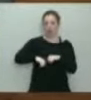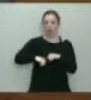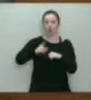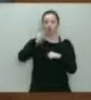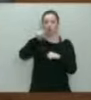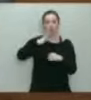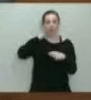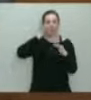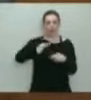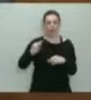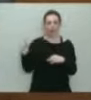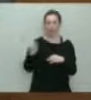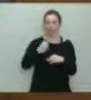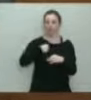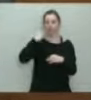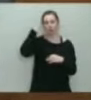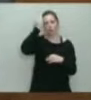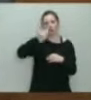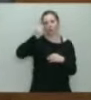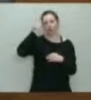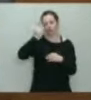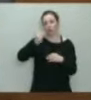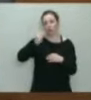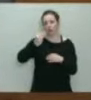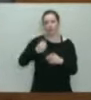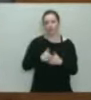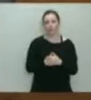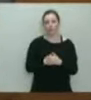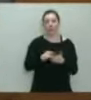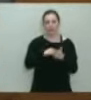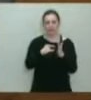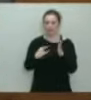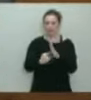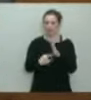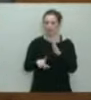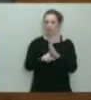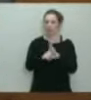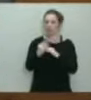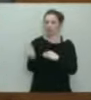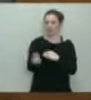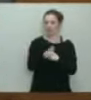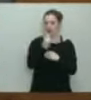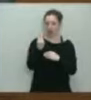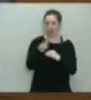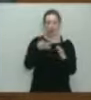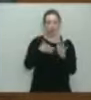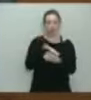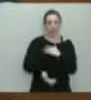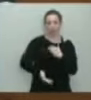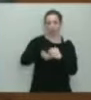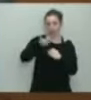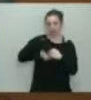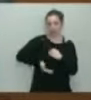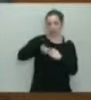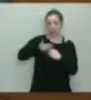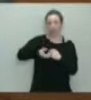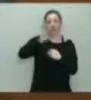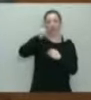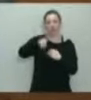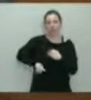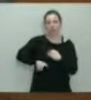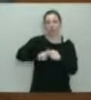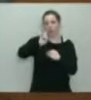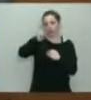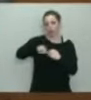también que yo creo que se ha mejorado técnicamente esta ley de forma muy significativa y, sobre todo, en un aspecto